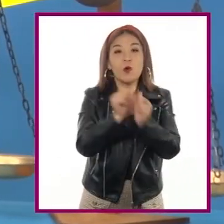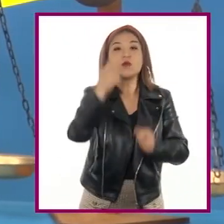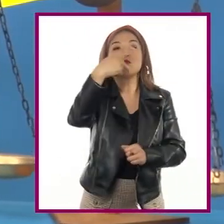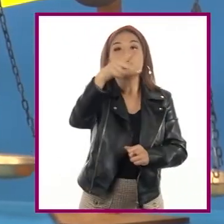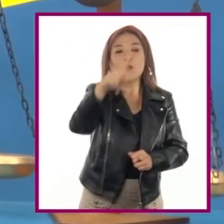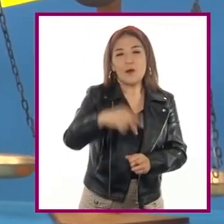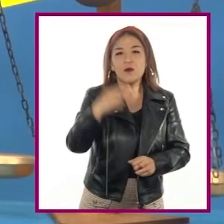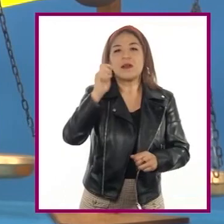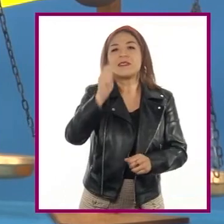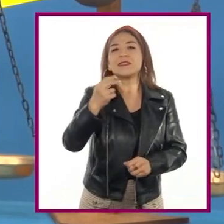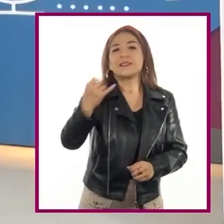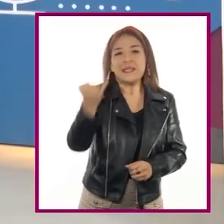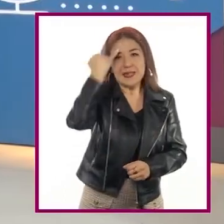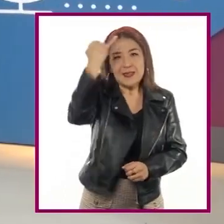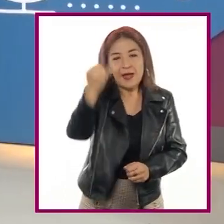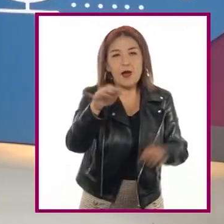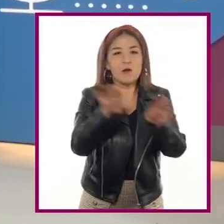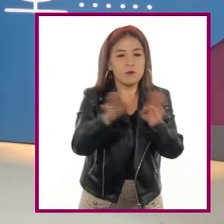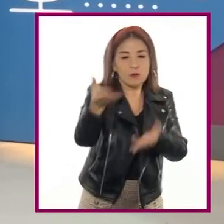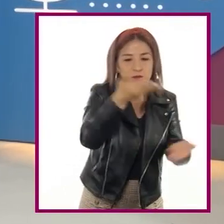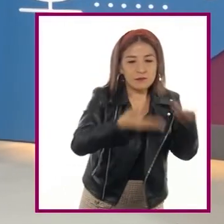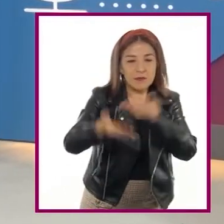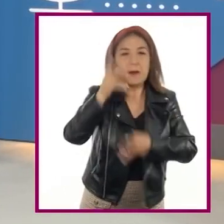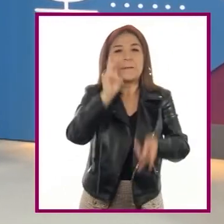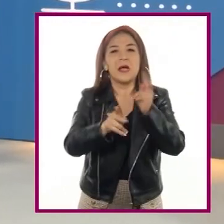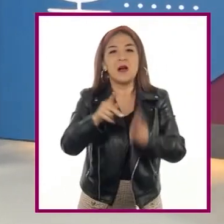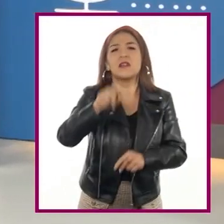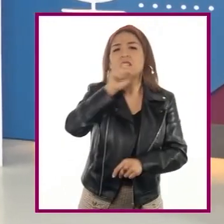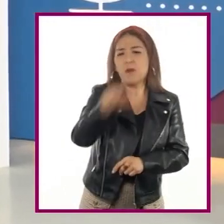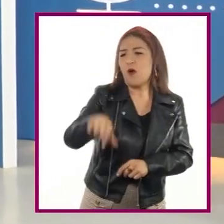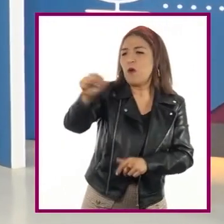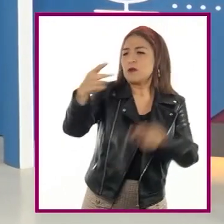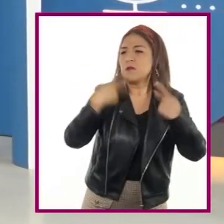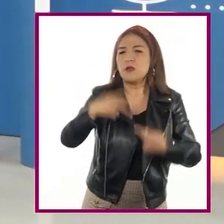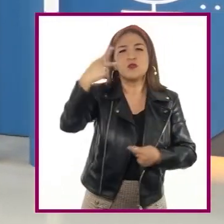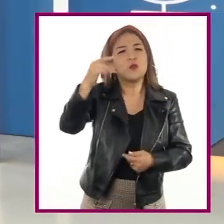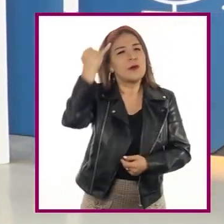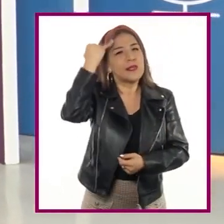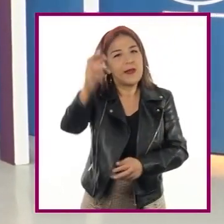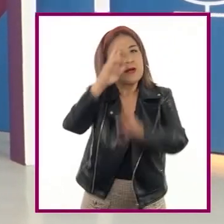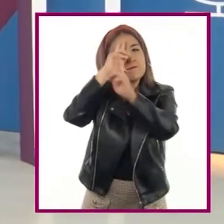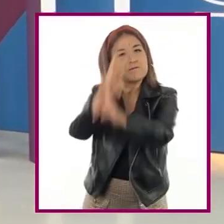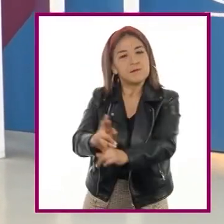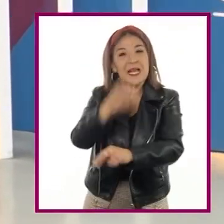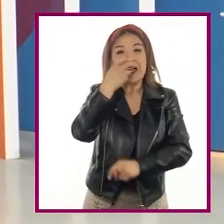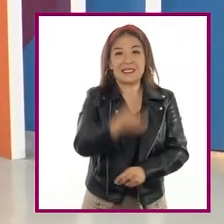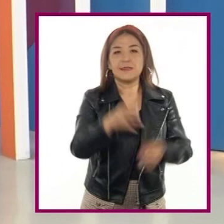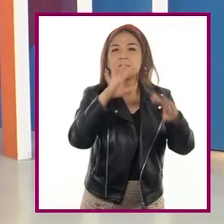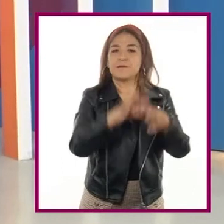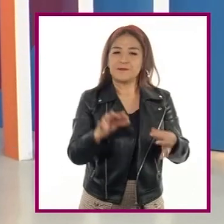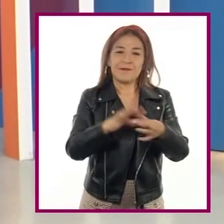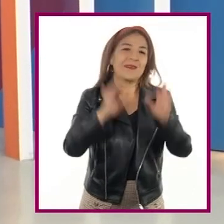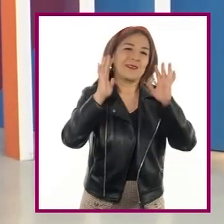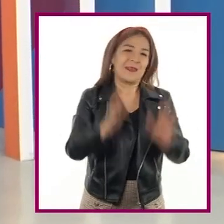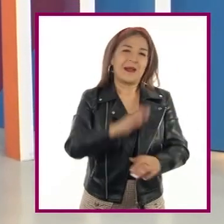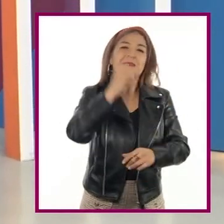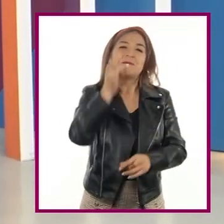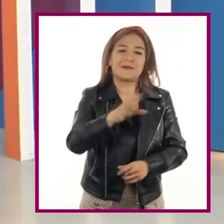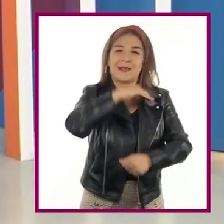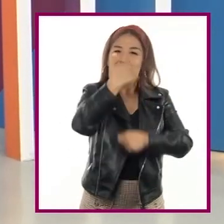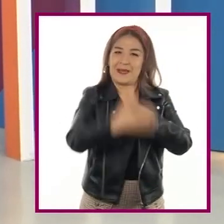diálogo, respetando las ideas de las demás personas. Con este punto podemos decir que estamos por concluir la